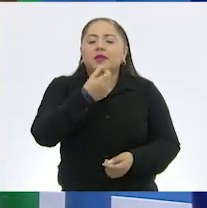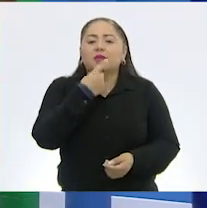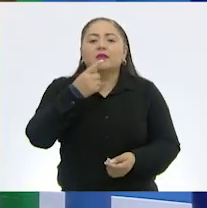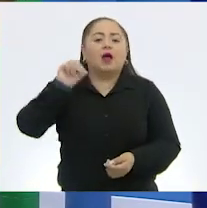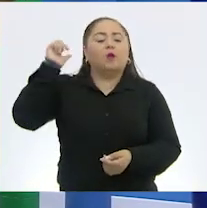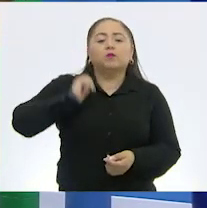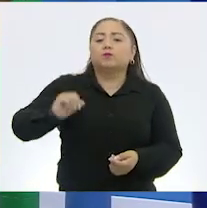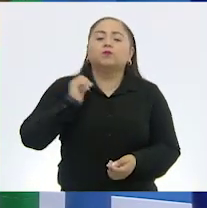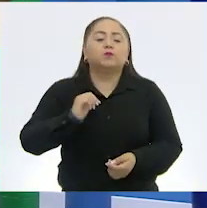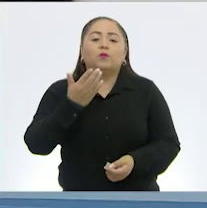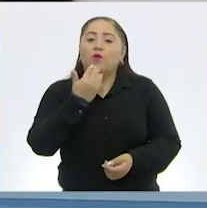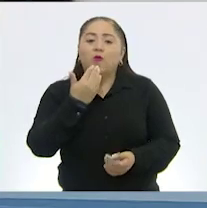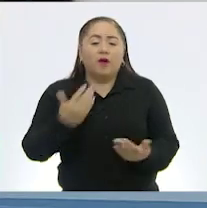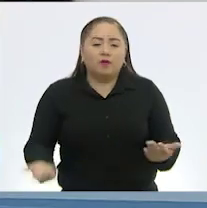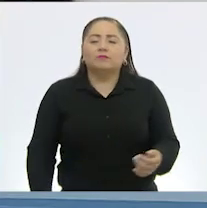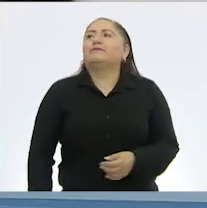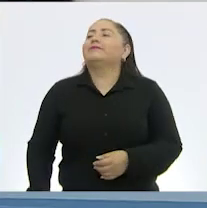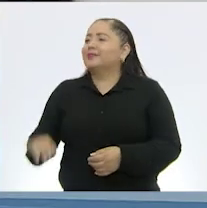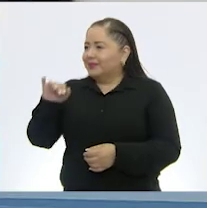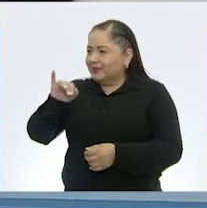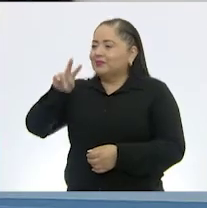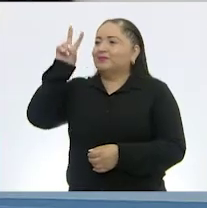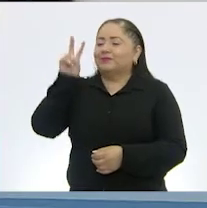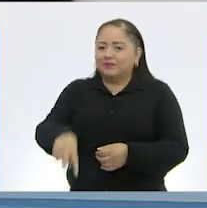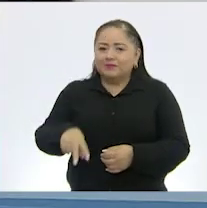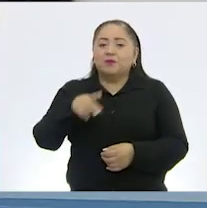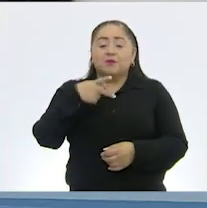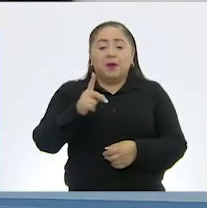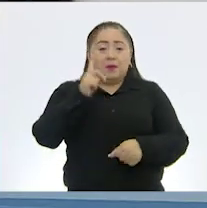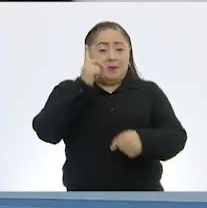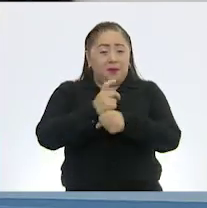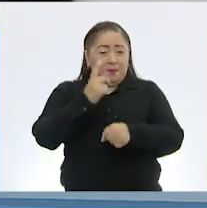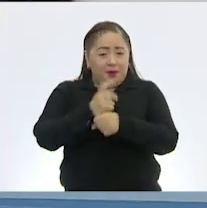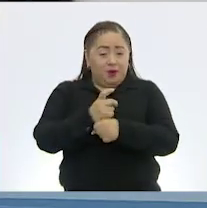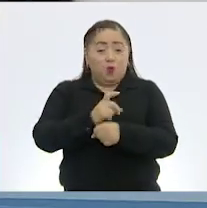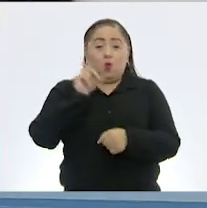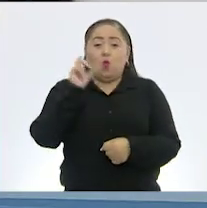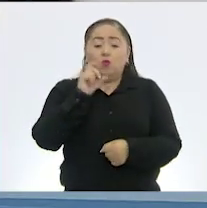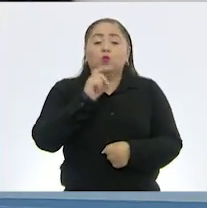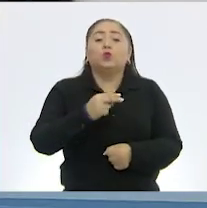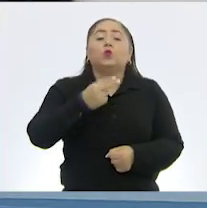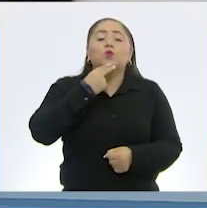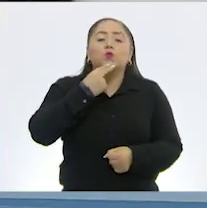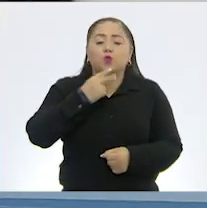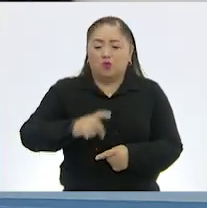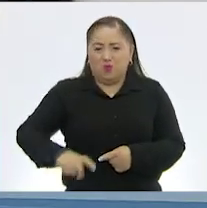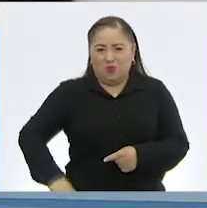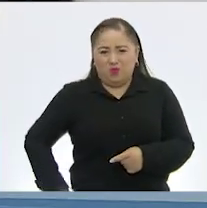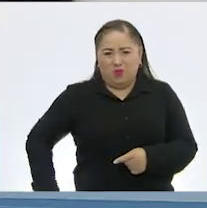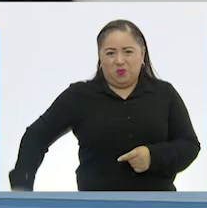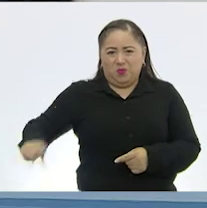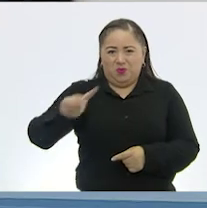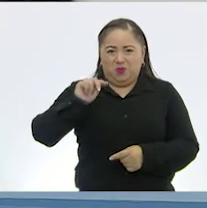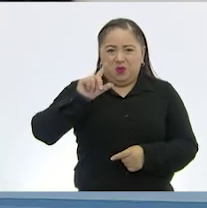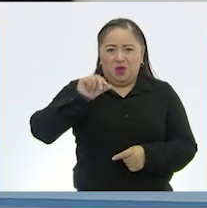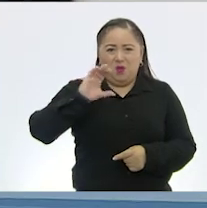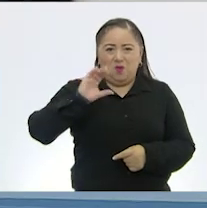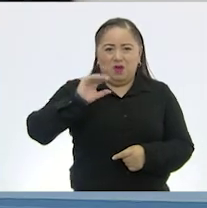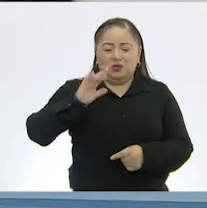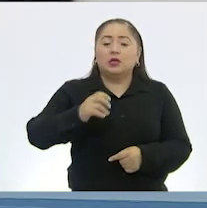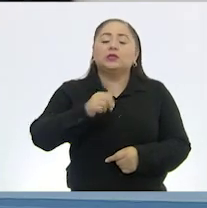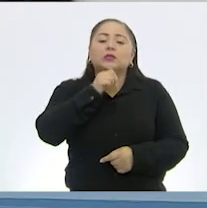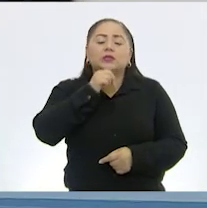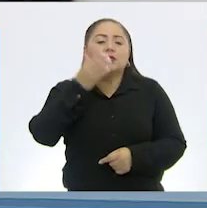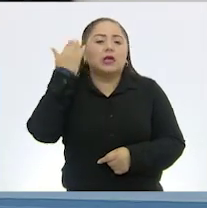nuestra disposición. Sí, claro. Pues en el primer caso, cuando se utilizaba la cola de tlacuache, no